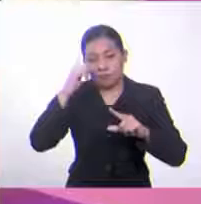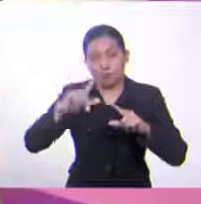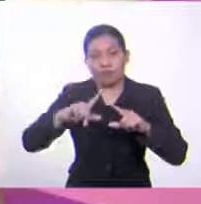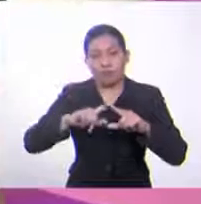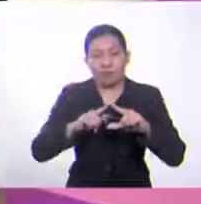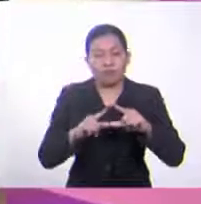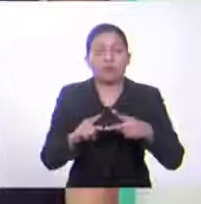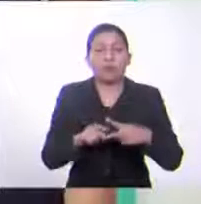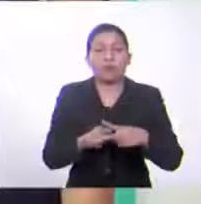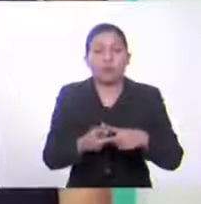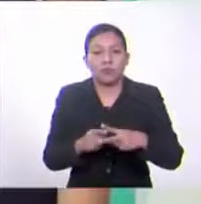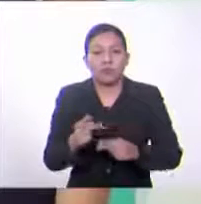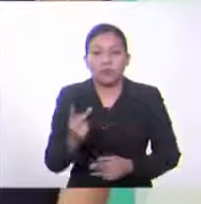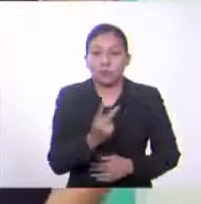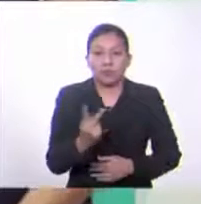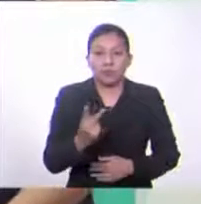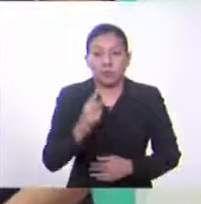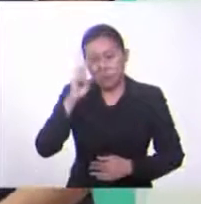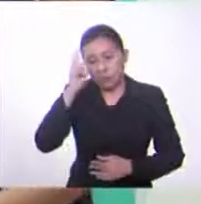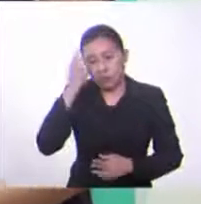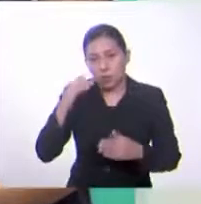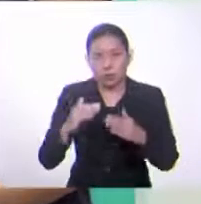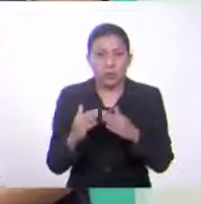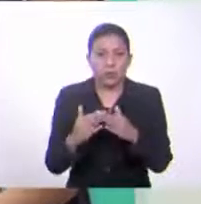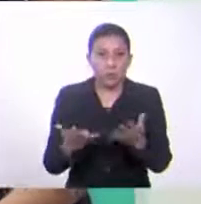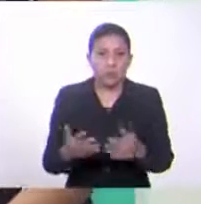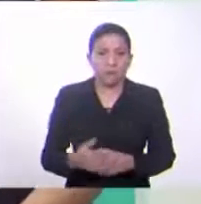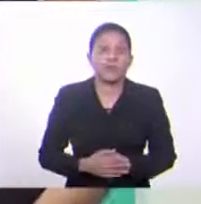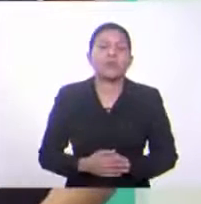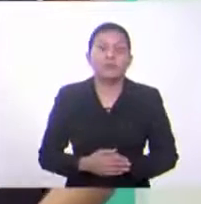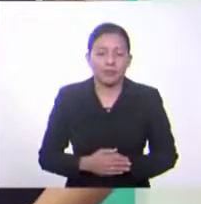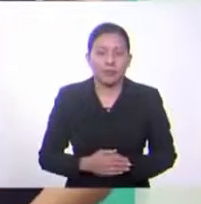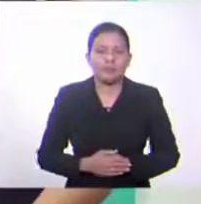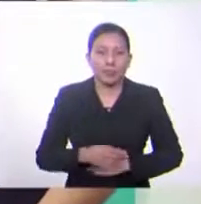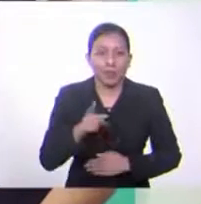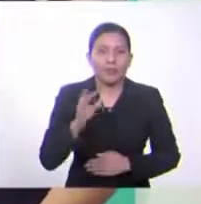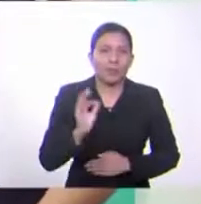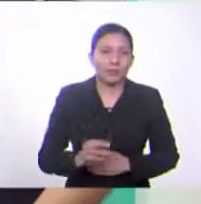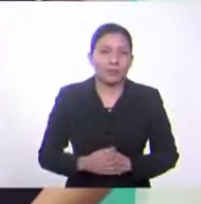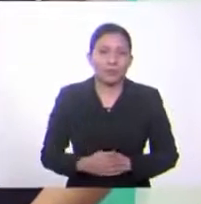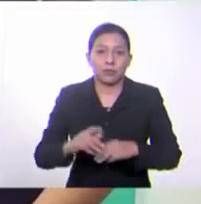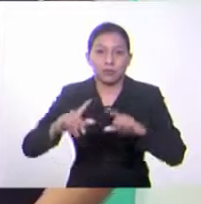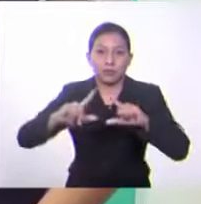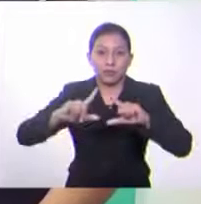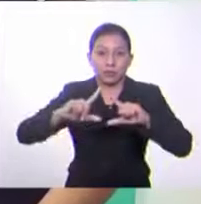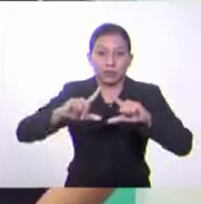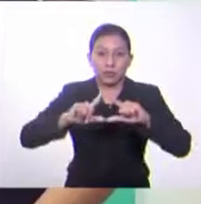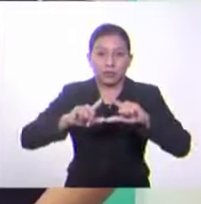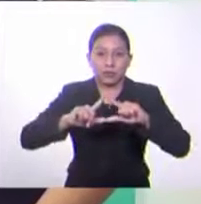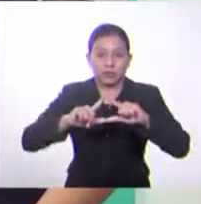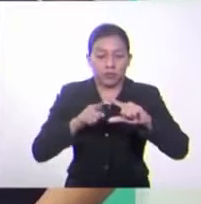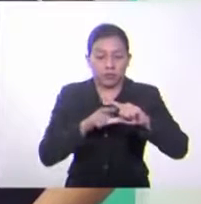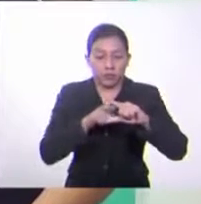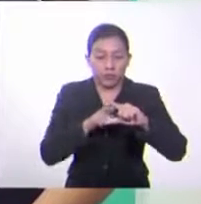lados iguales son iguales. Sí, exacto. Este ángulo es opuesto a este.